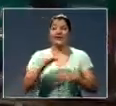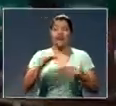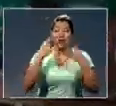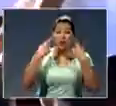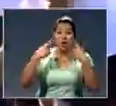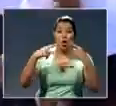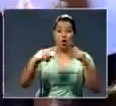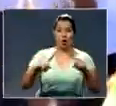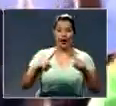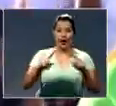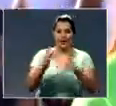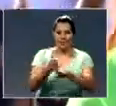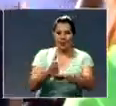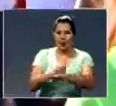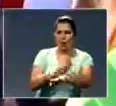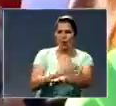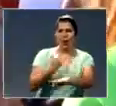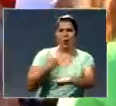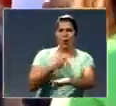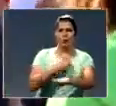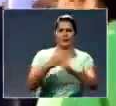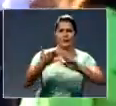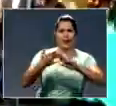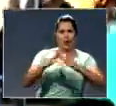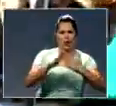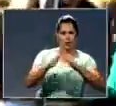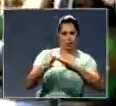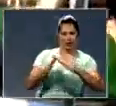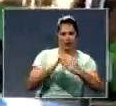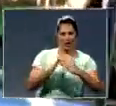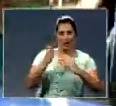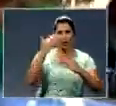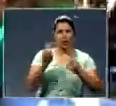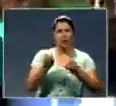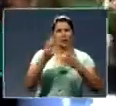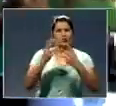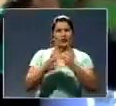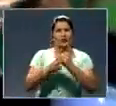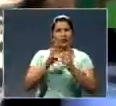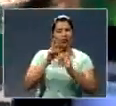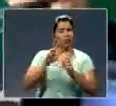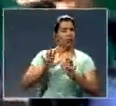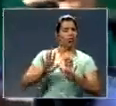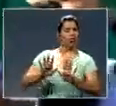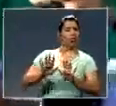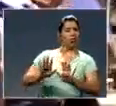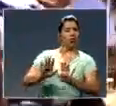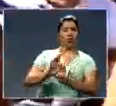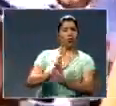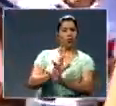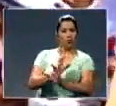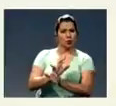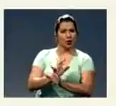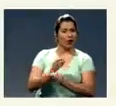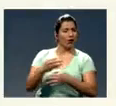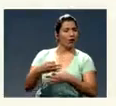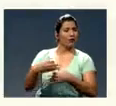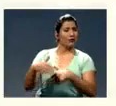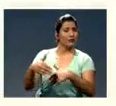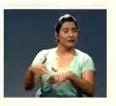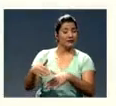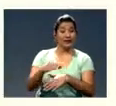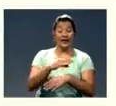Recuperar nuestras comunidades del abandono en el que no pocas han caído. Dejar de